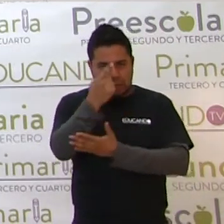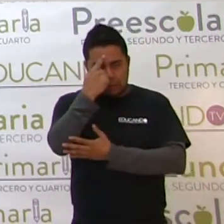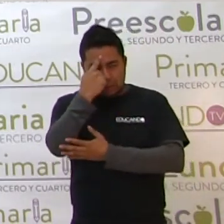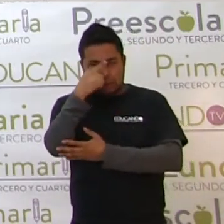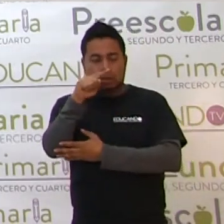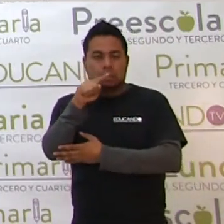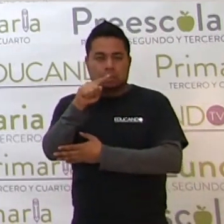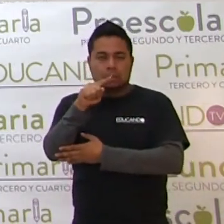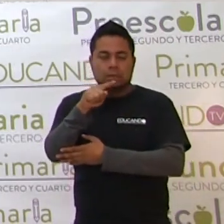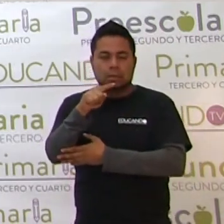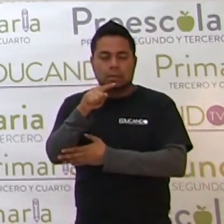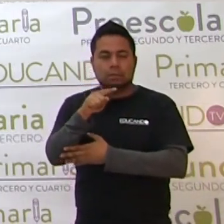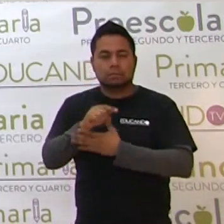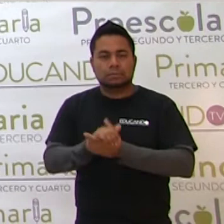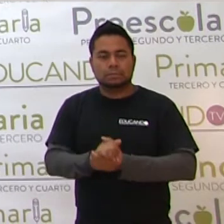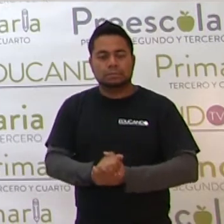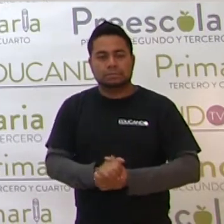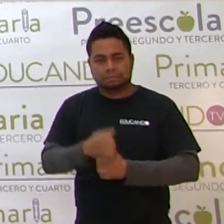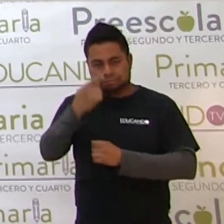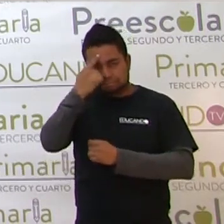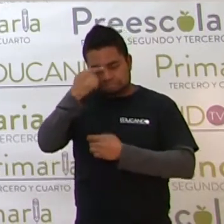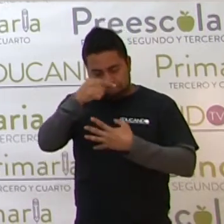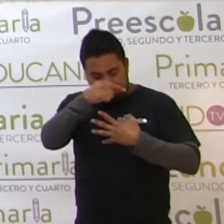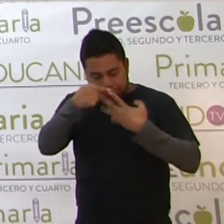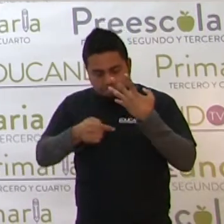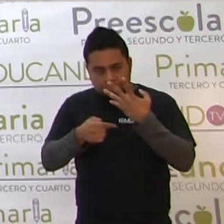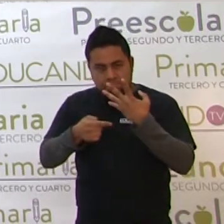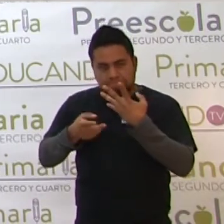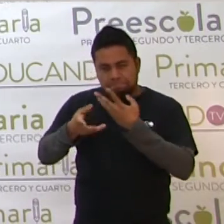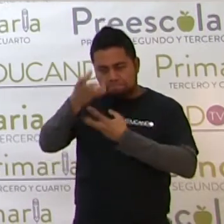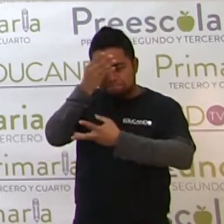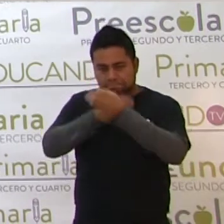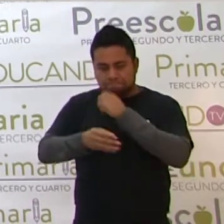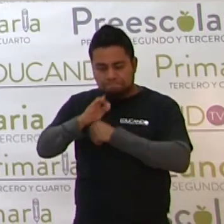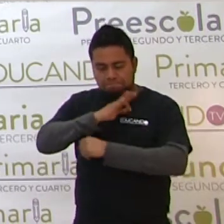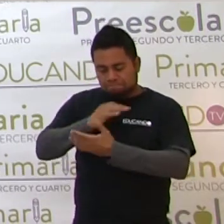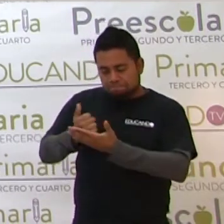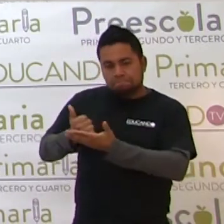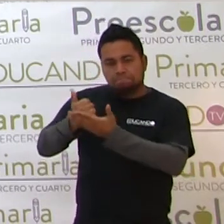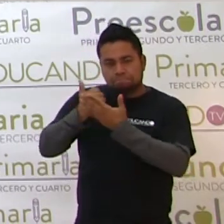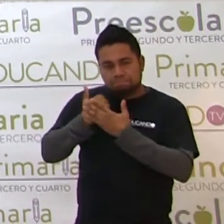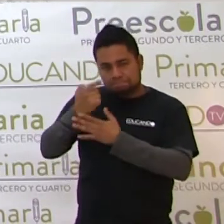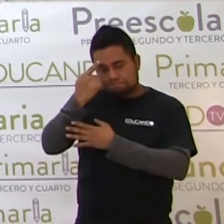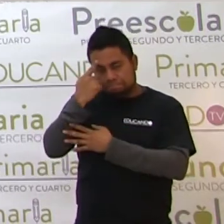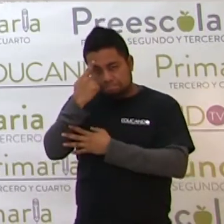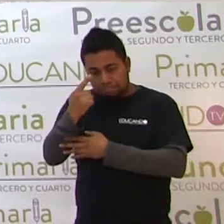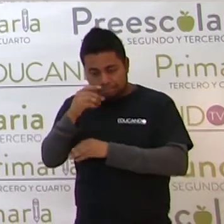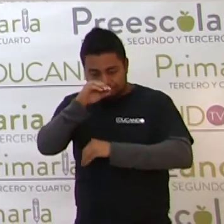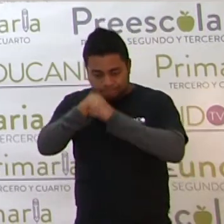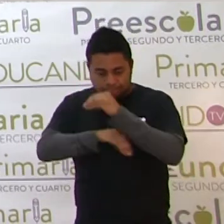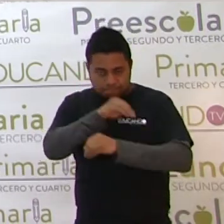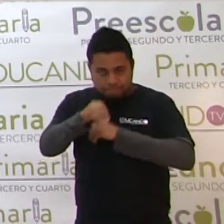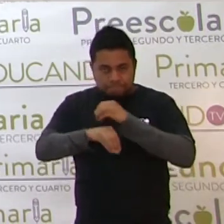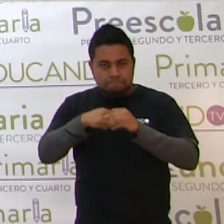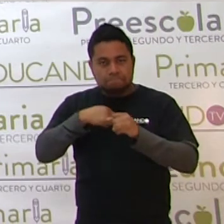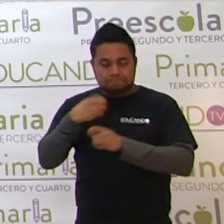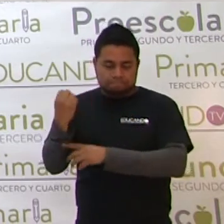tener las herramientas o los elementos que más les puedan servir, y de esa forma